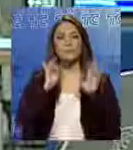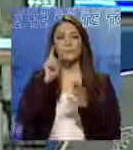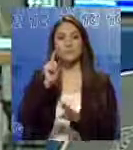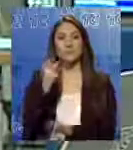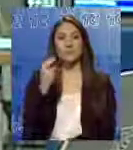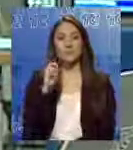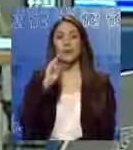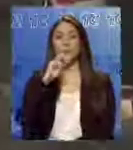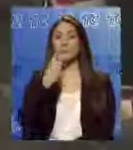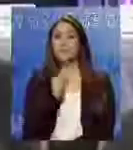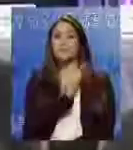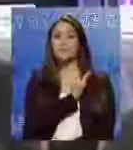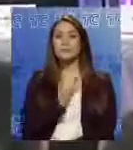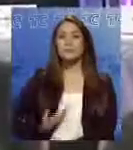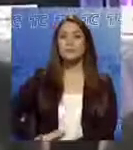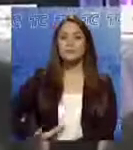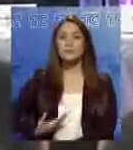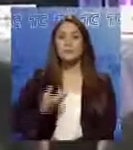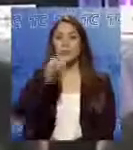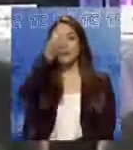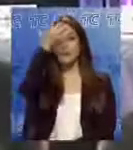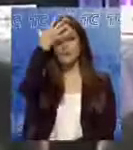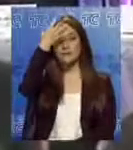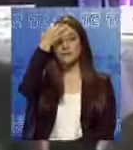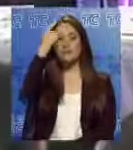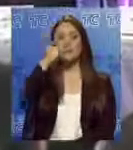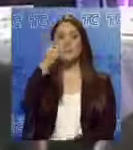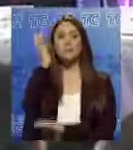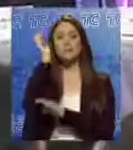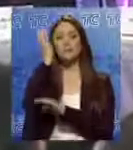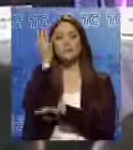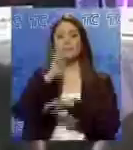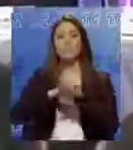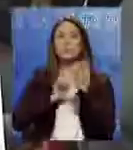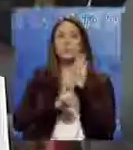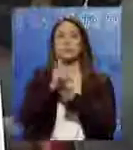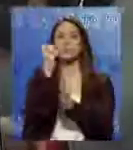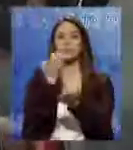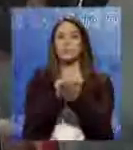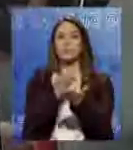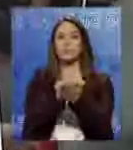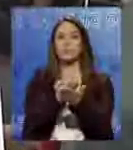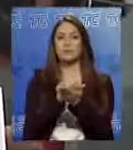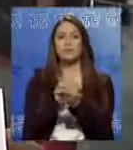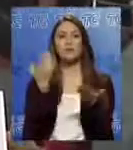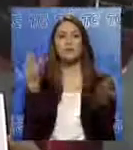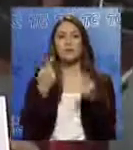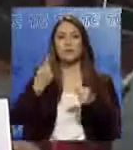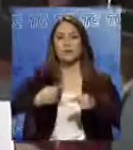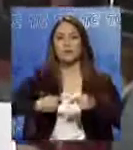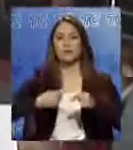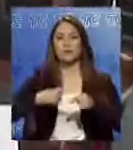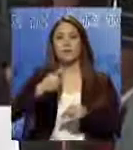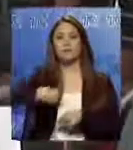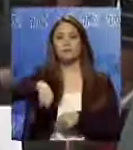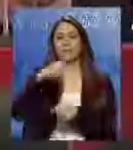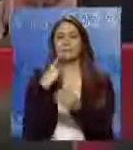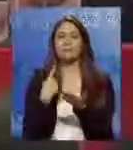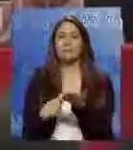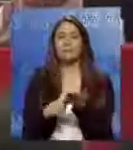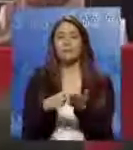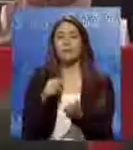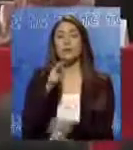Vicepresidente Jorge Glass participó en el Foro Mundial para el Desarrollo Económico Local que se efectúa en Quito. El evento reúne